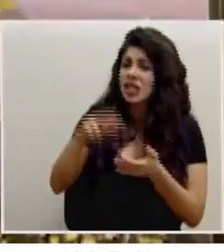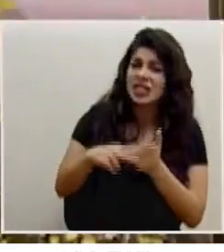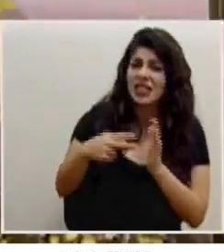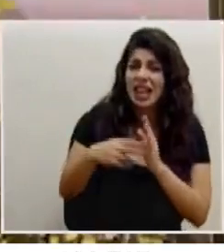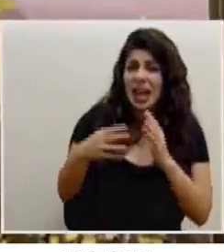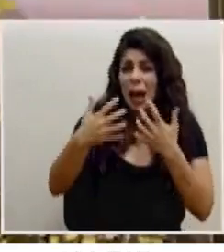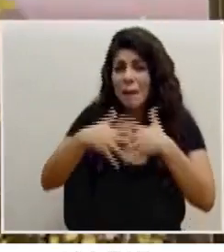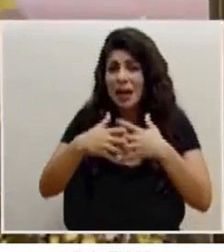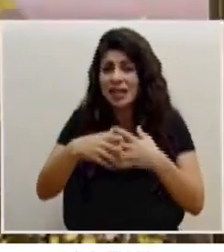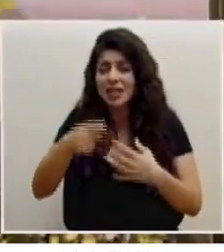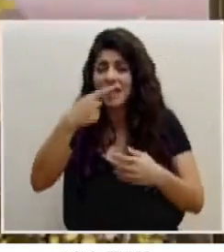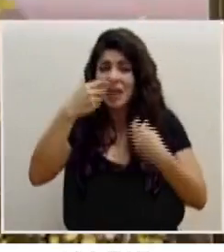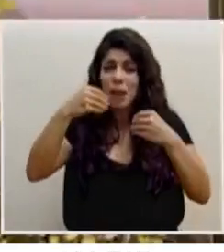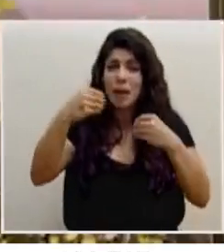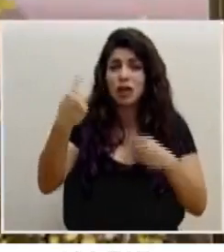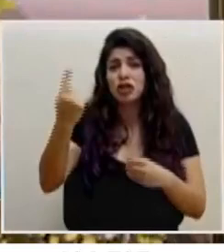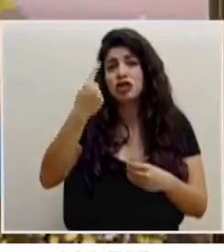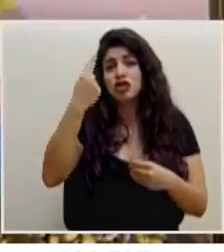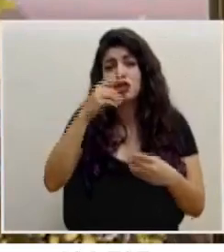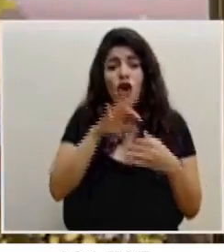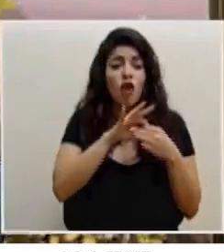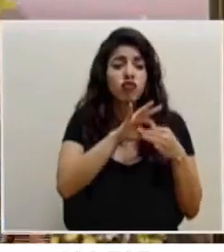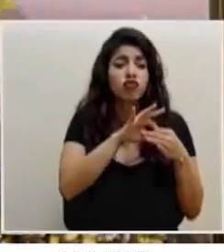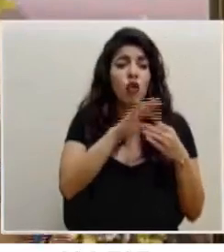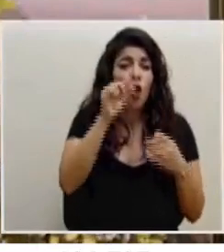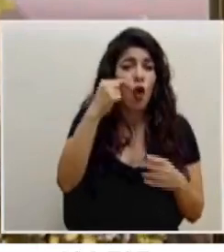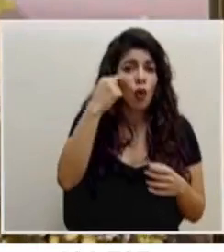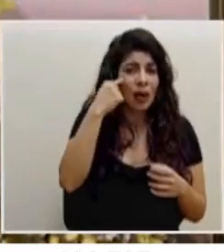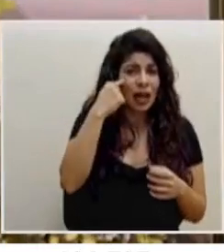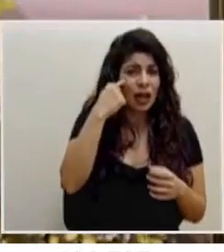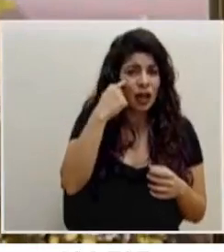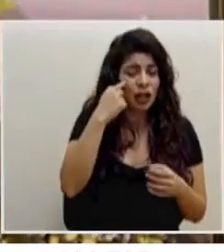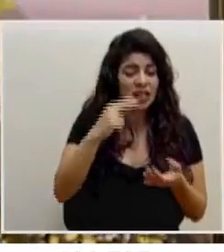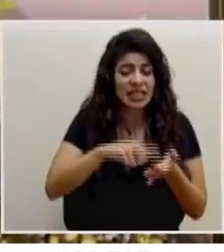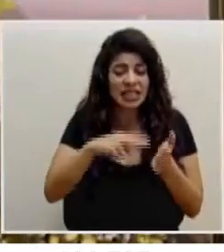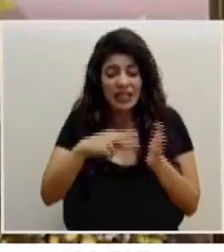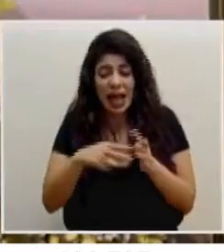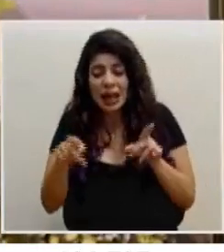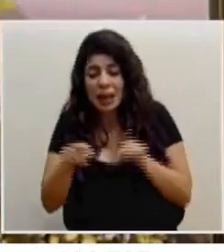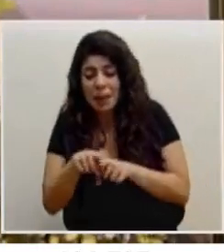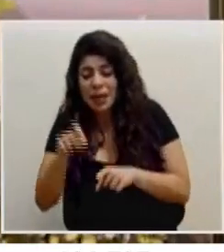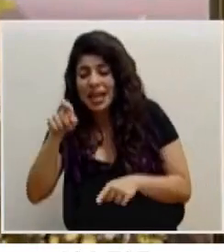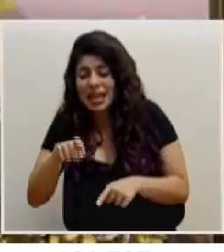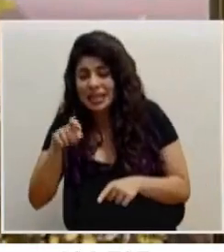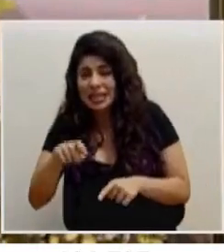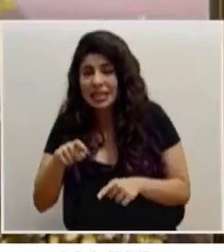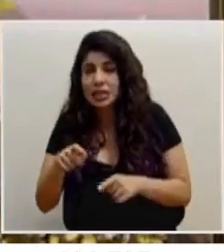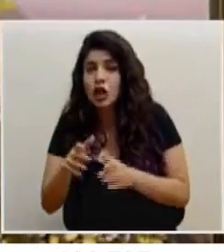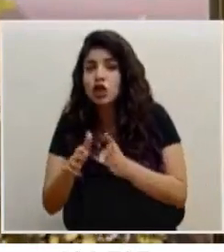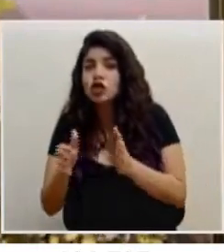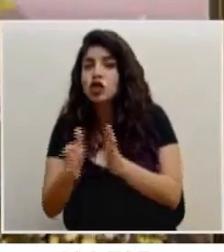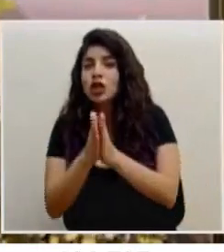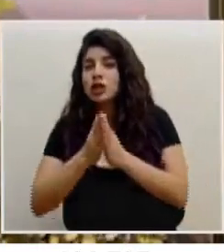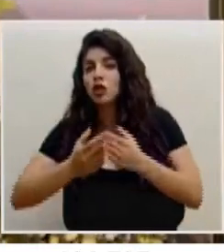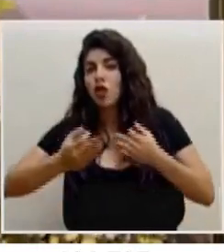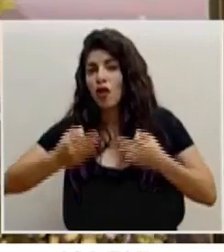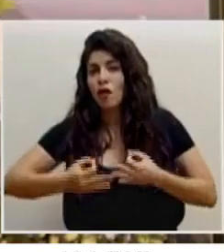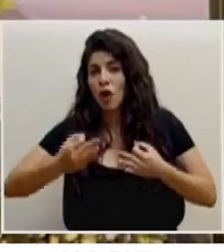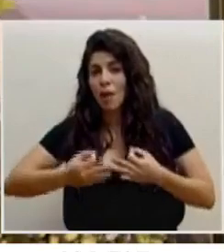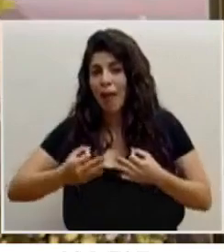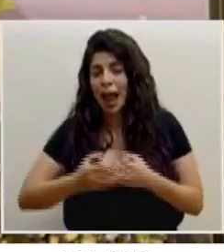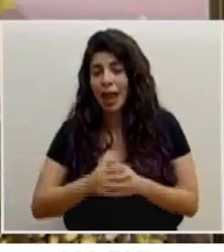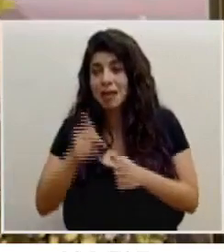casas farmacéuticas solamente con los gobiernos, sino que se necesita también de esa solicitud formal de